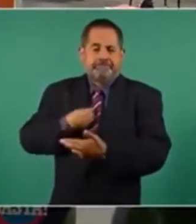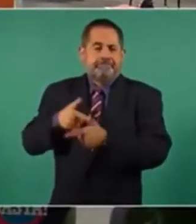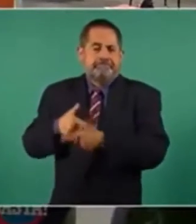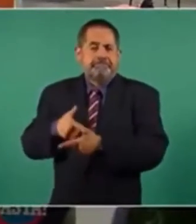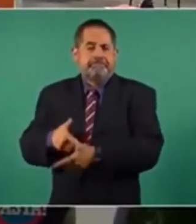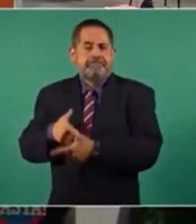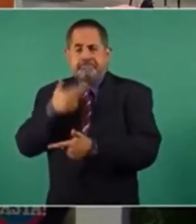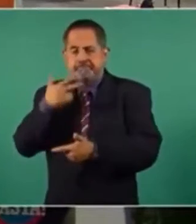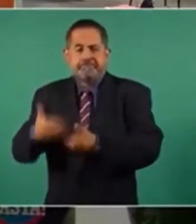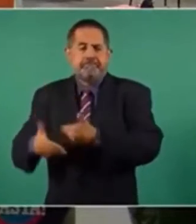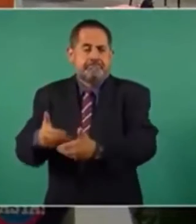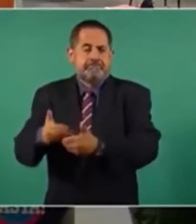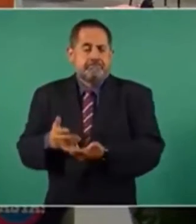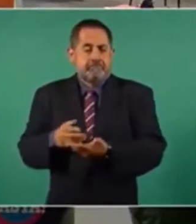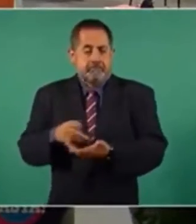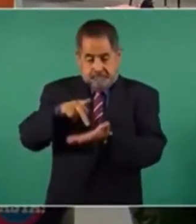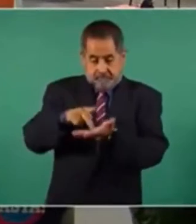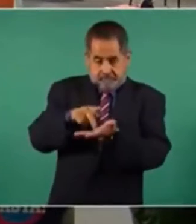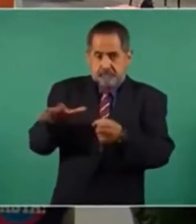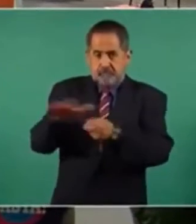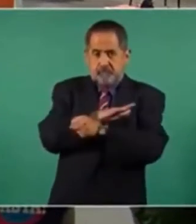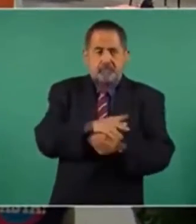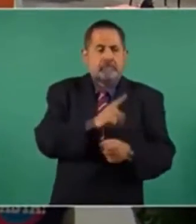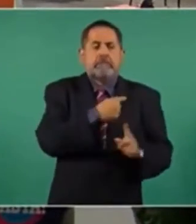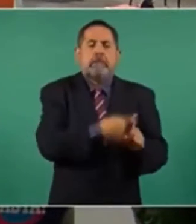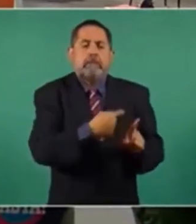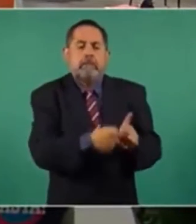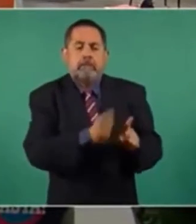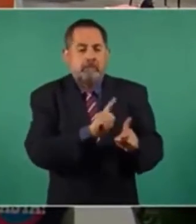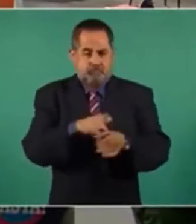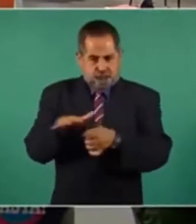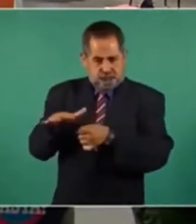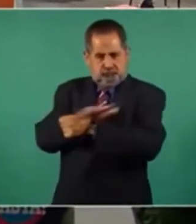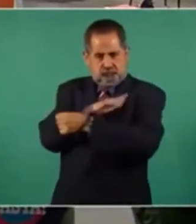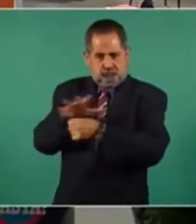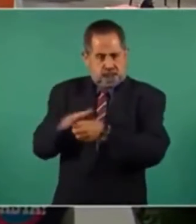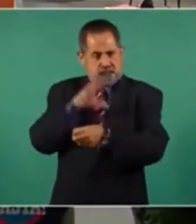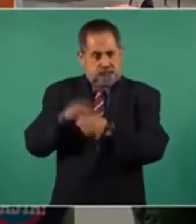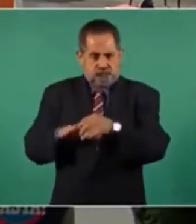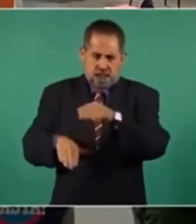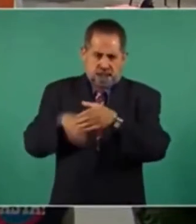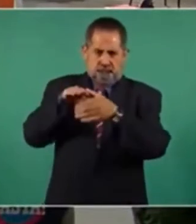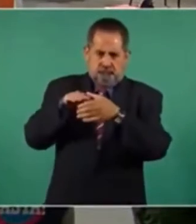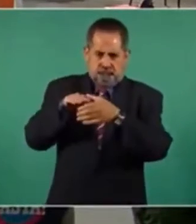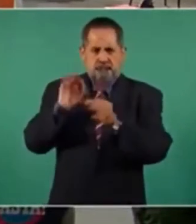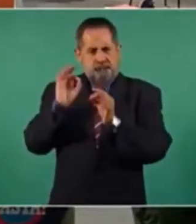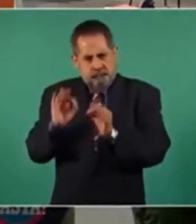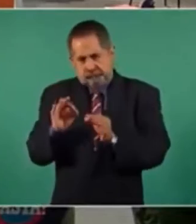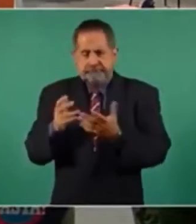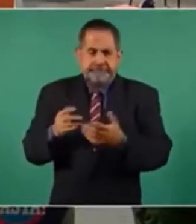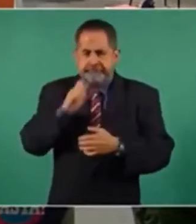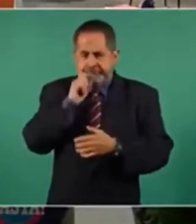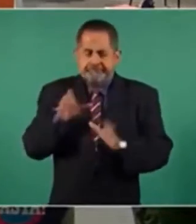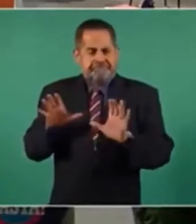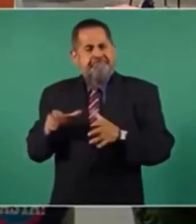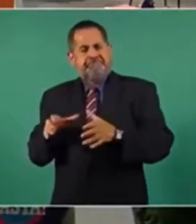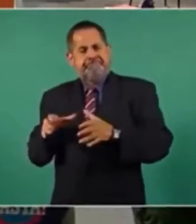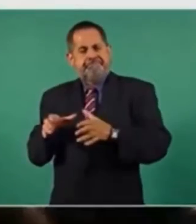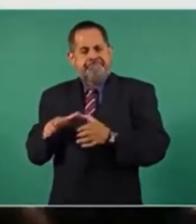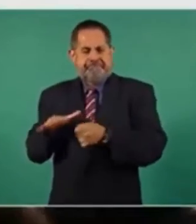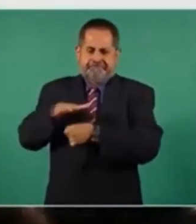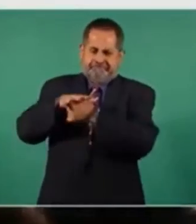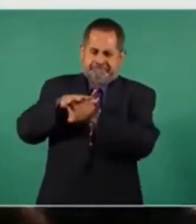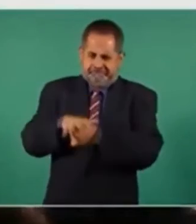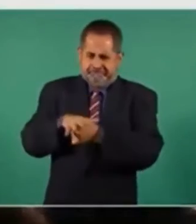de las familias, que los kilos sean de a kilo, lo que decíamos, la carga completa, que también va a dar más rendimiento. Y desde luego el tema de la hermeticidad de los cilindros a